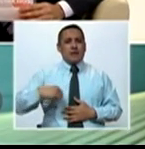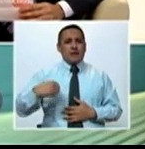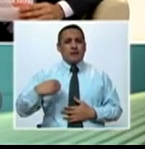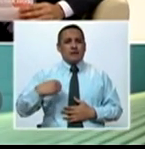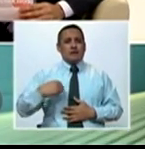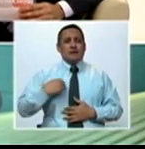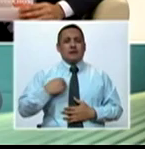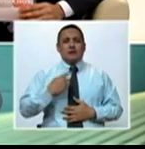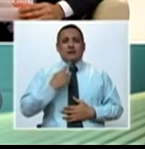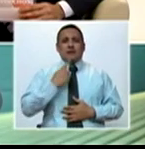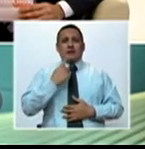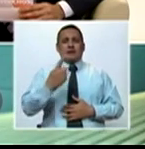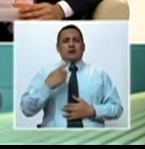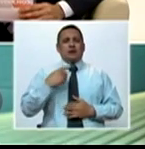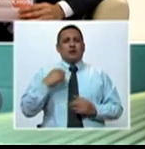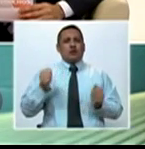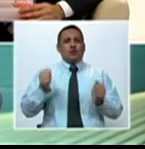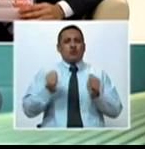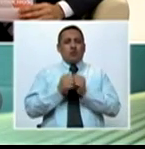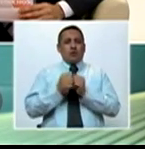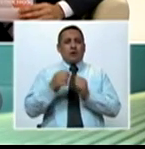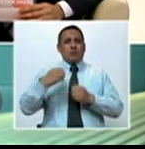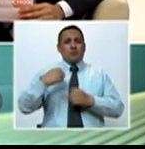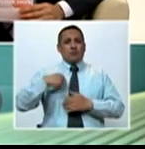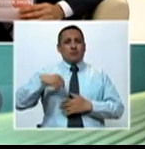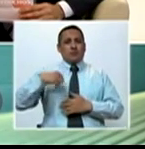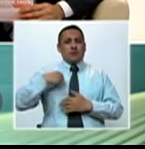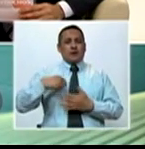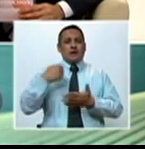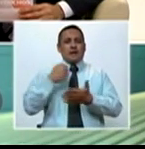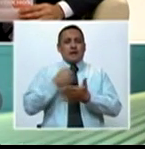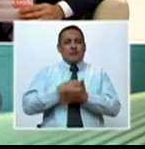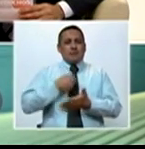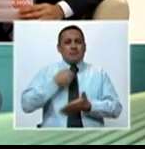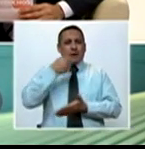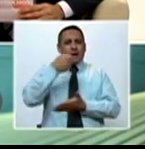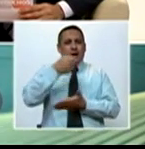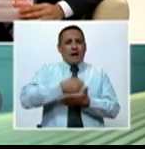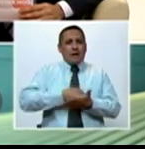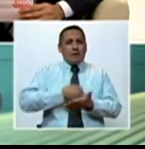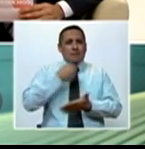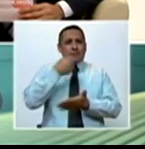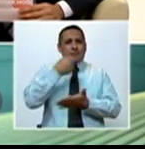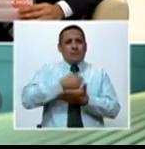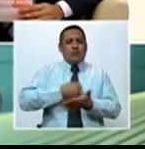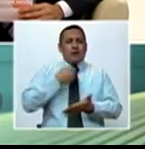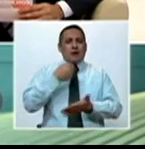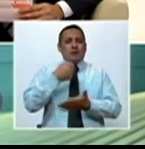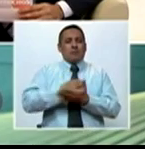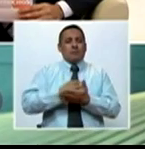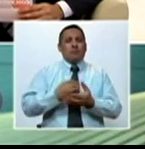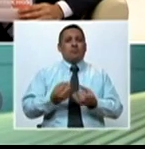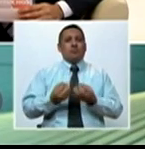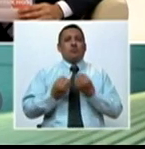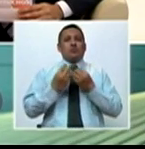y la municipalidad le giraba honorarios porque la relación